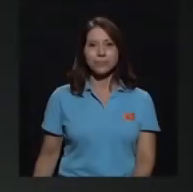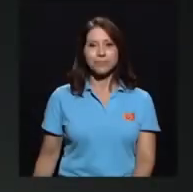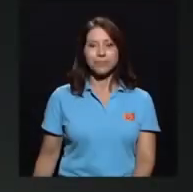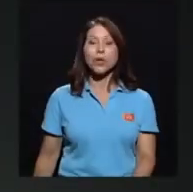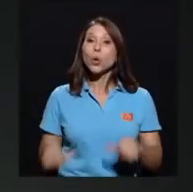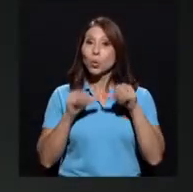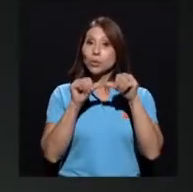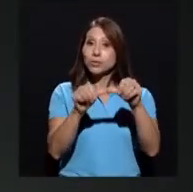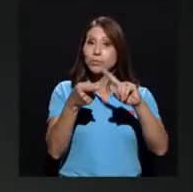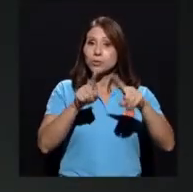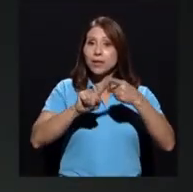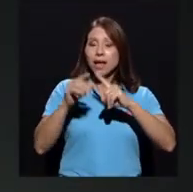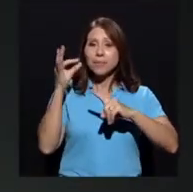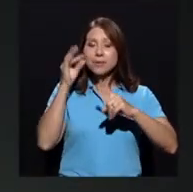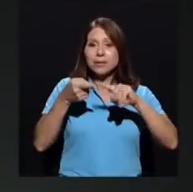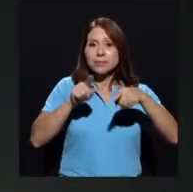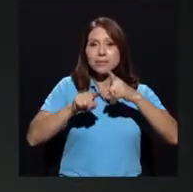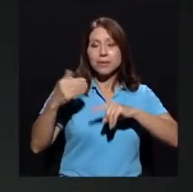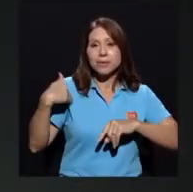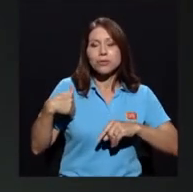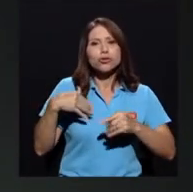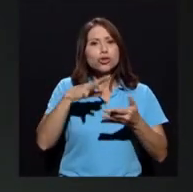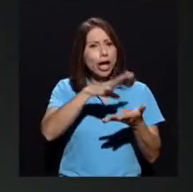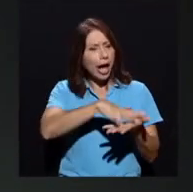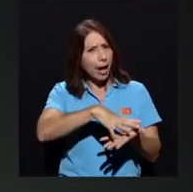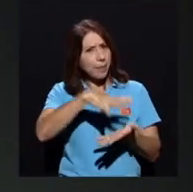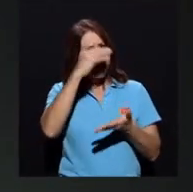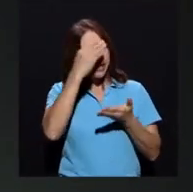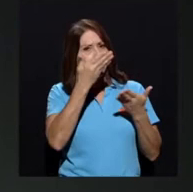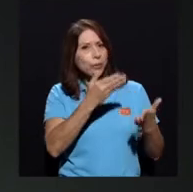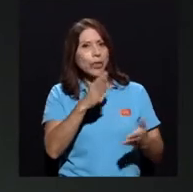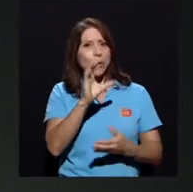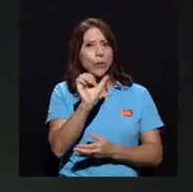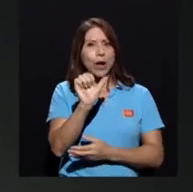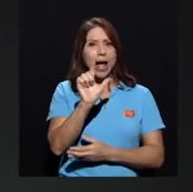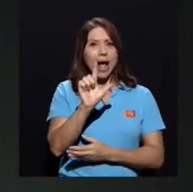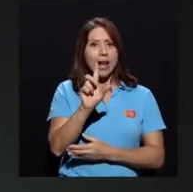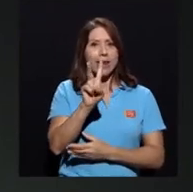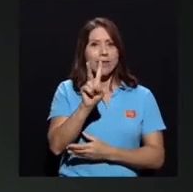Continuamos, amigas y amigos, aprendiendo de don Álvaro Ramos,